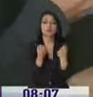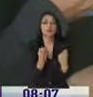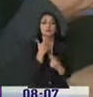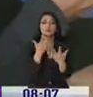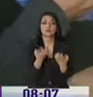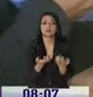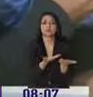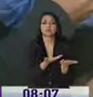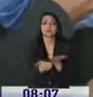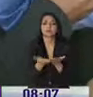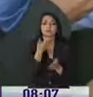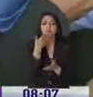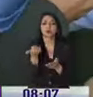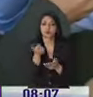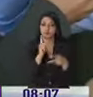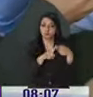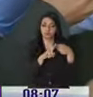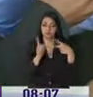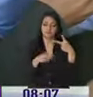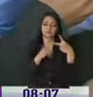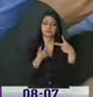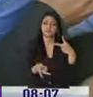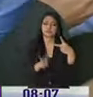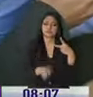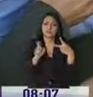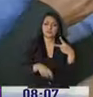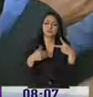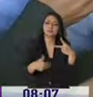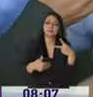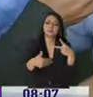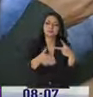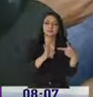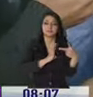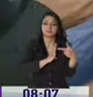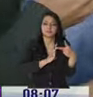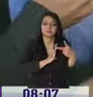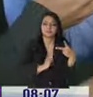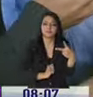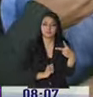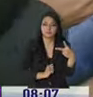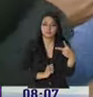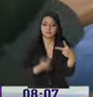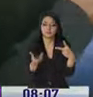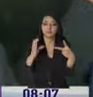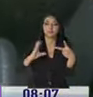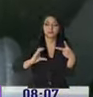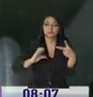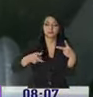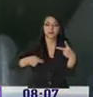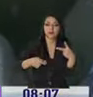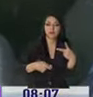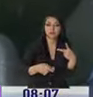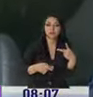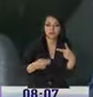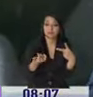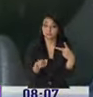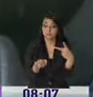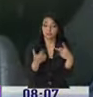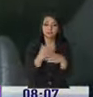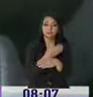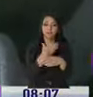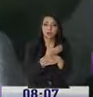calidad del servicio. Y dos, tiene que haber un proceso técnico. ¿Cuáles son sus ingresos? ¿Cuáles son sus gastos? Y sobre eso sacar una